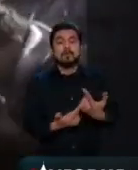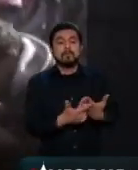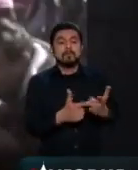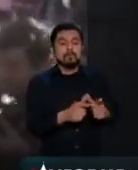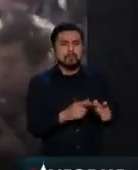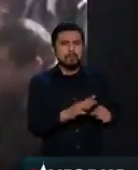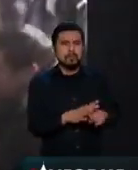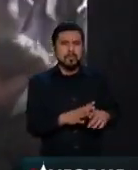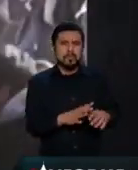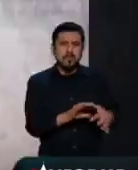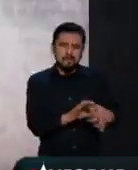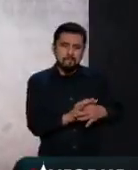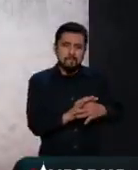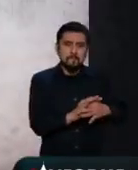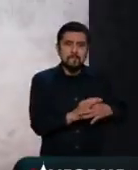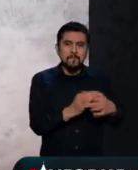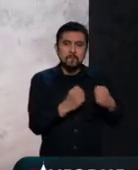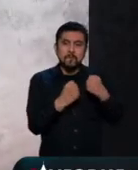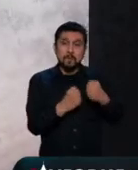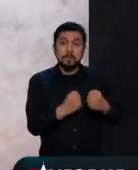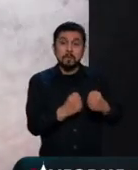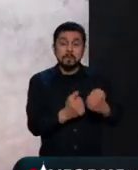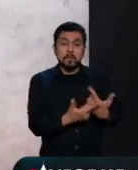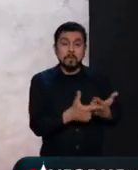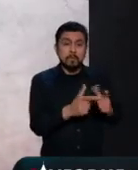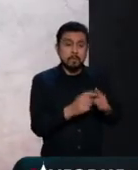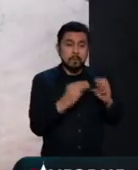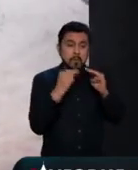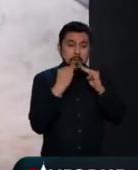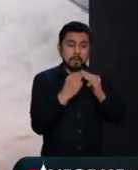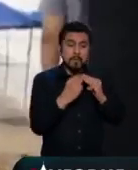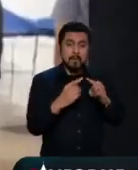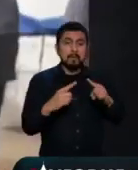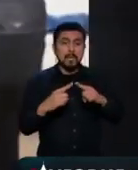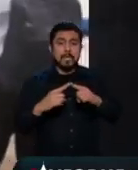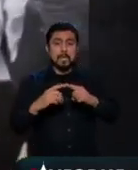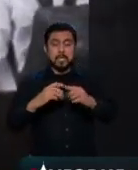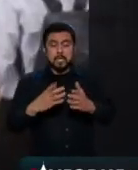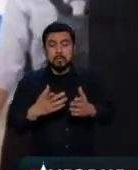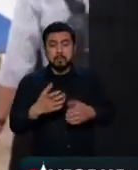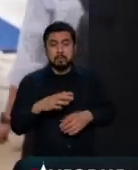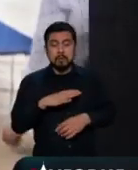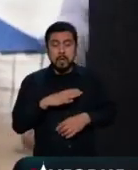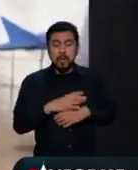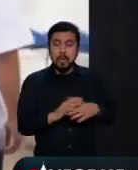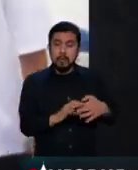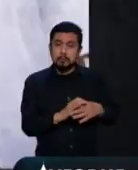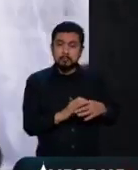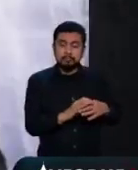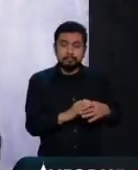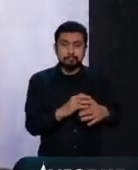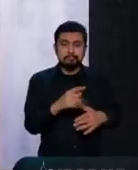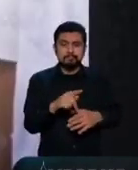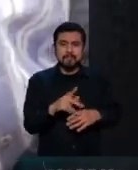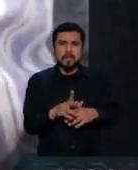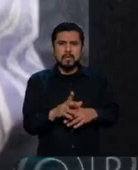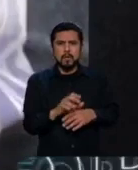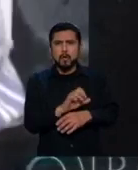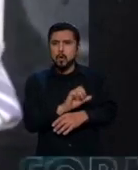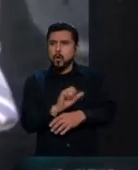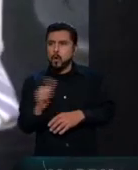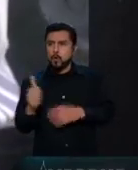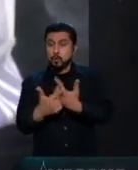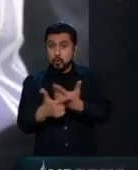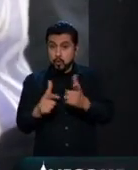fuertes con el sector del crimen organizado, cosa que no pasaba, nunca fue en el caso de los jesuitas,